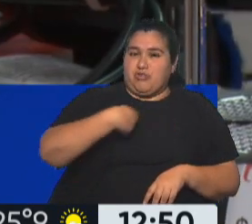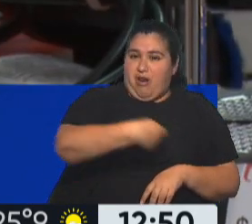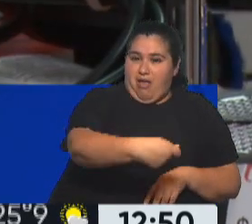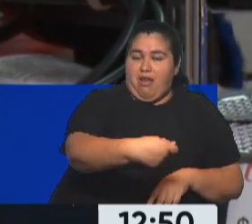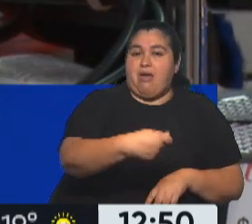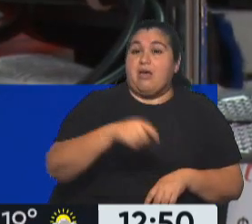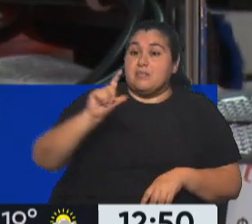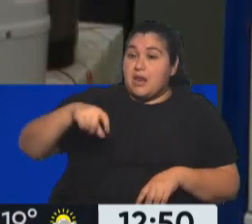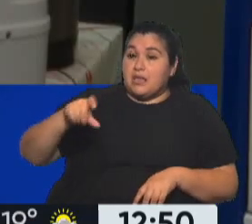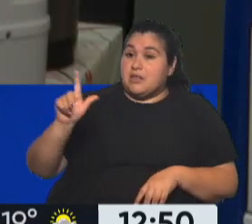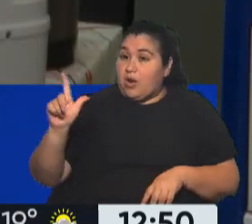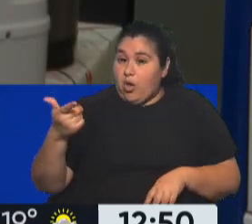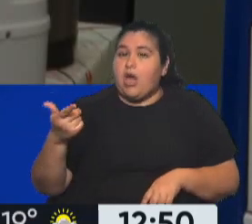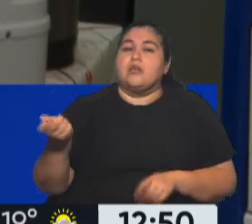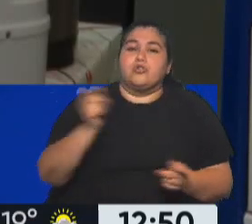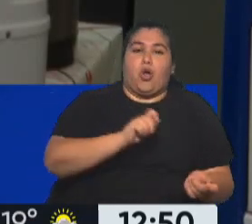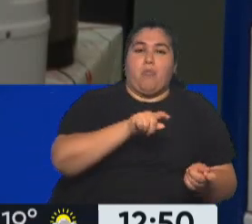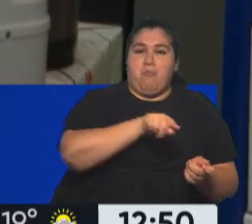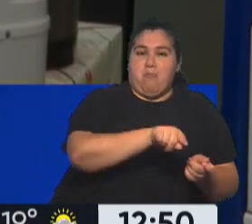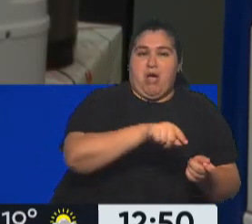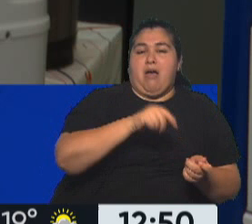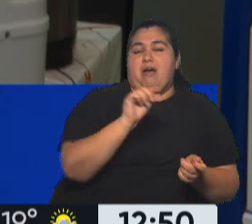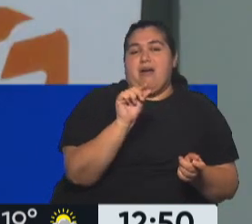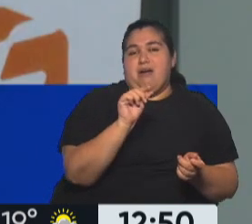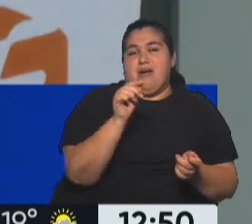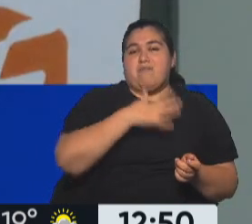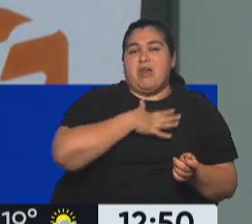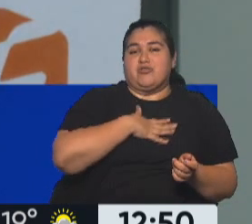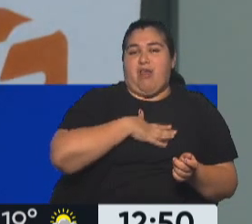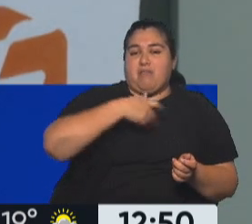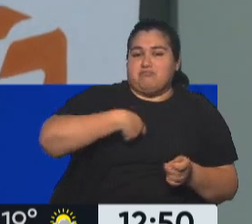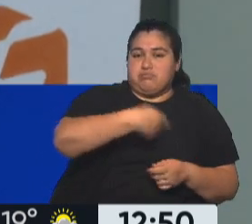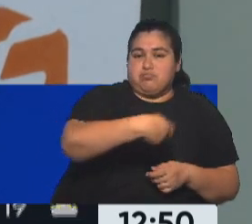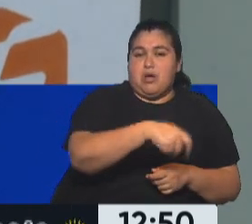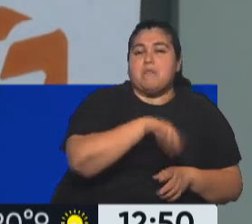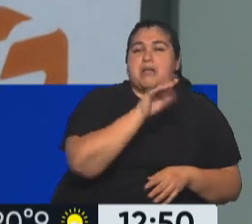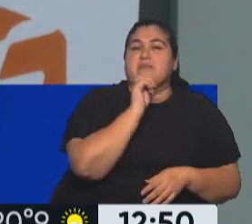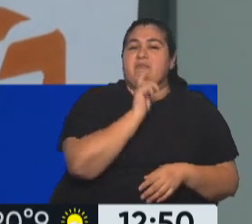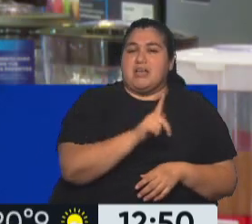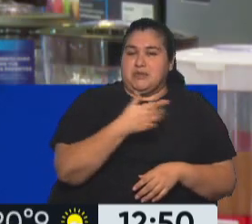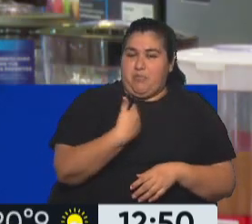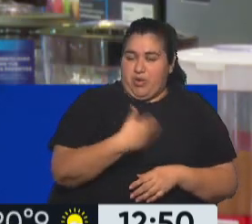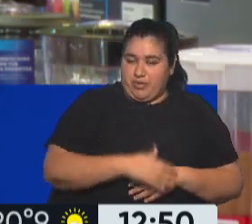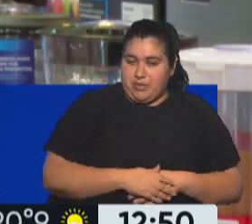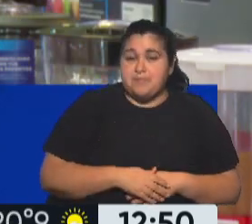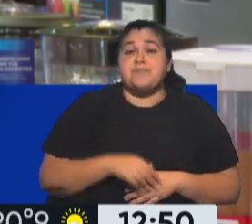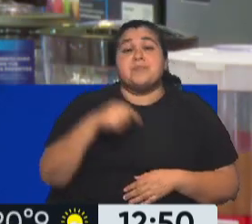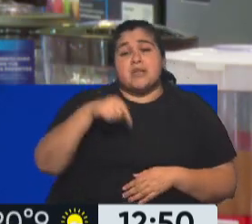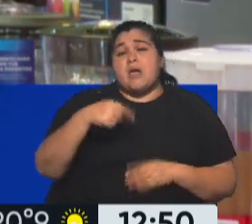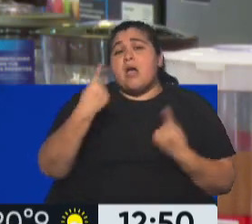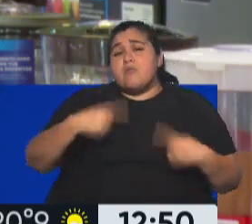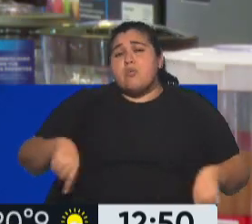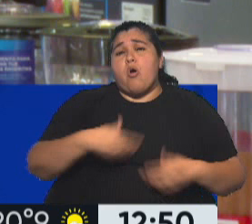tarjeta de crédito bancaria pueda acceder con con mínimos requisitos de un crédito que ahora es mucho más accesible nosotros este mes tenemos un conjunto de cosas